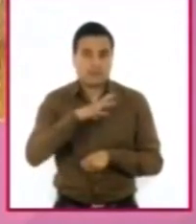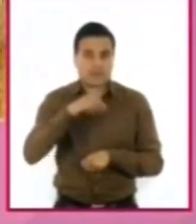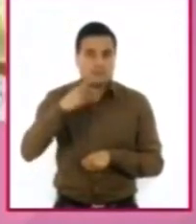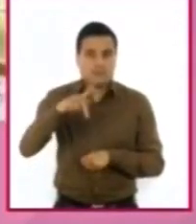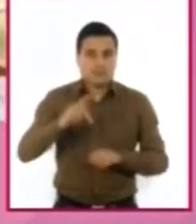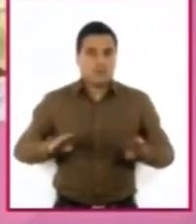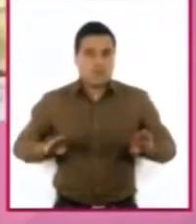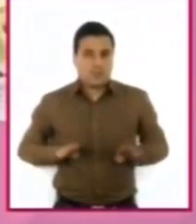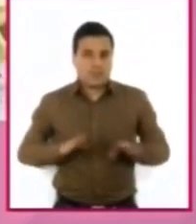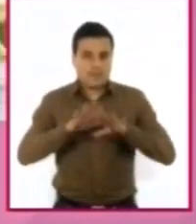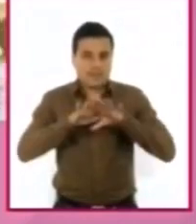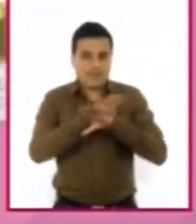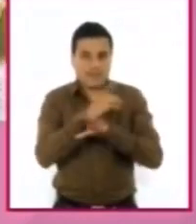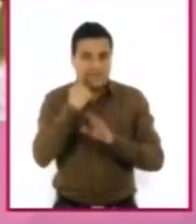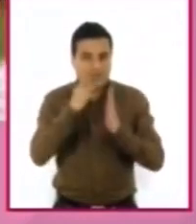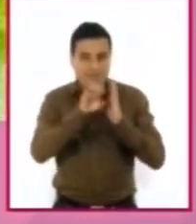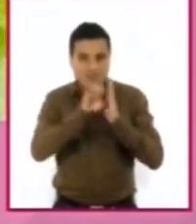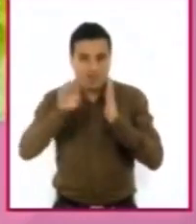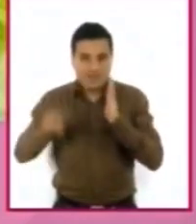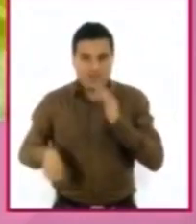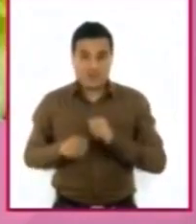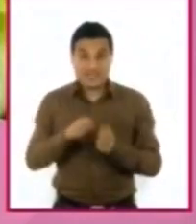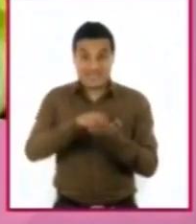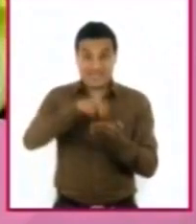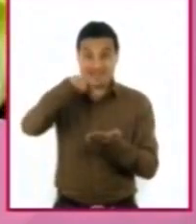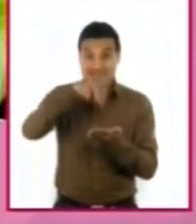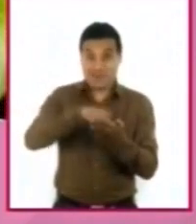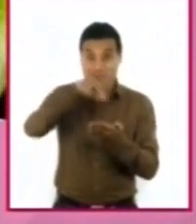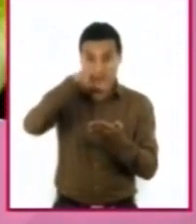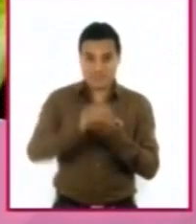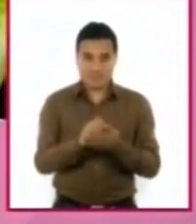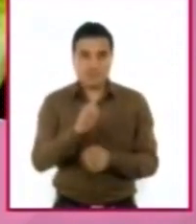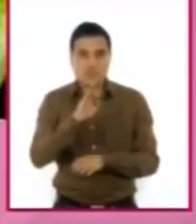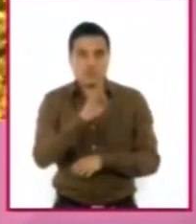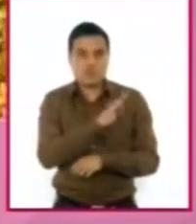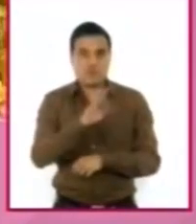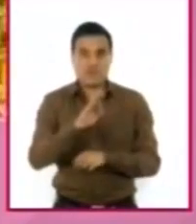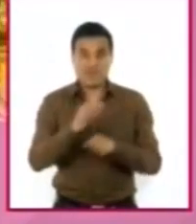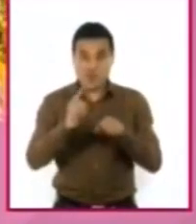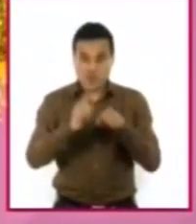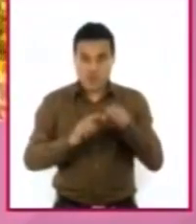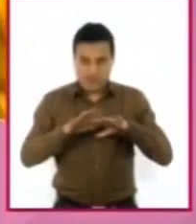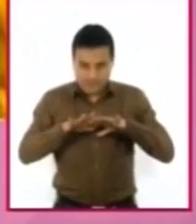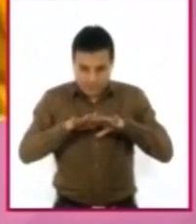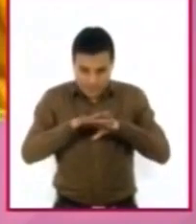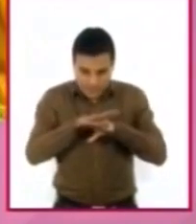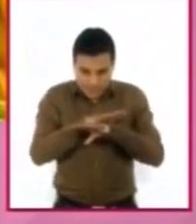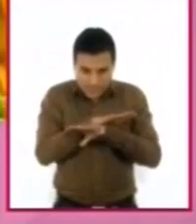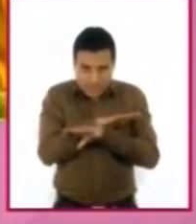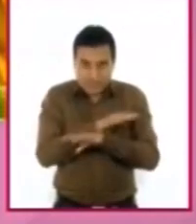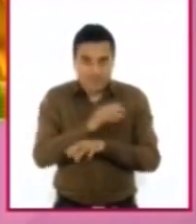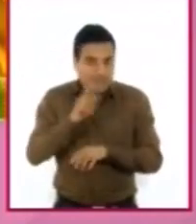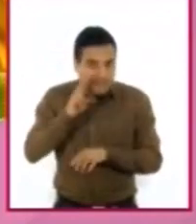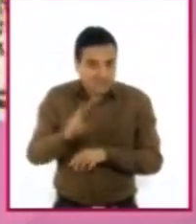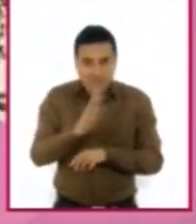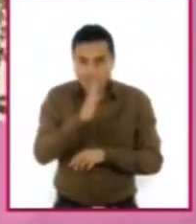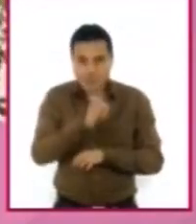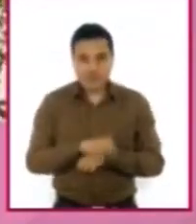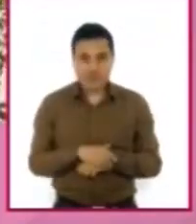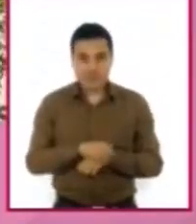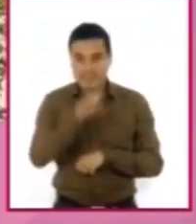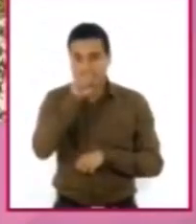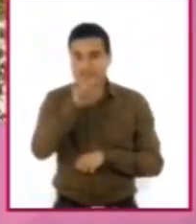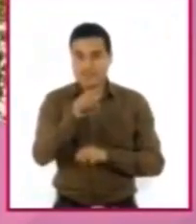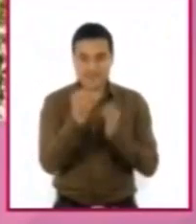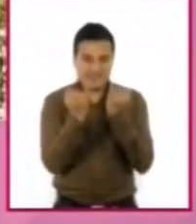el camuflaje de algunos saltamontes, el cual los hace parecer hojas. Las toxinas que produce la planta chaparral para evitar que crezcan